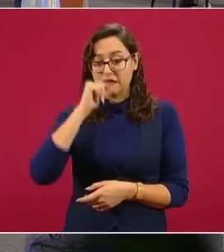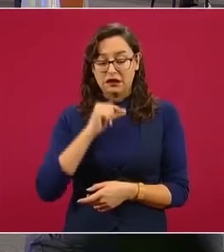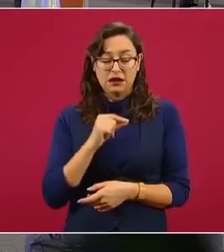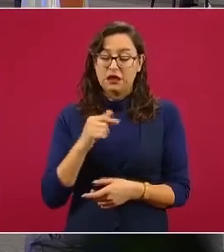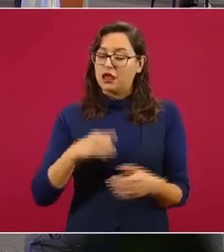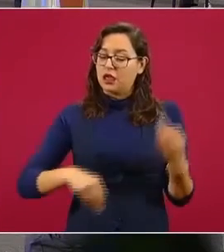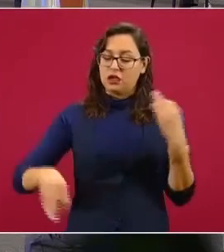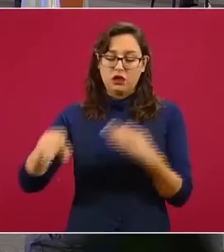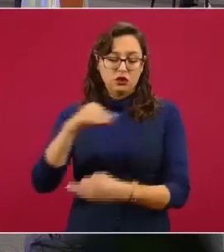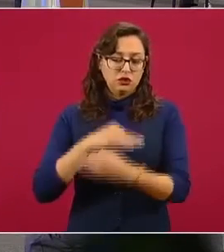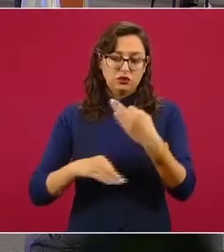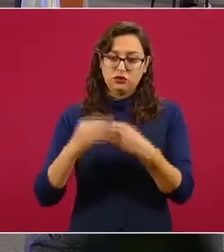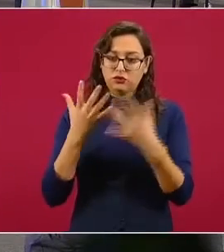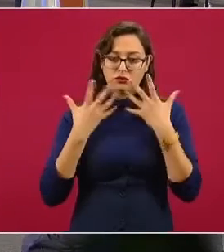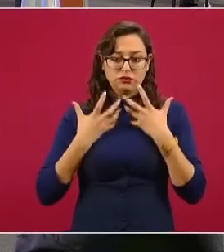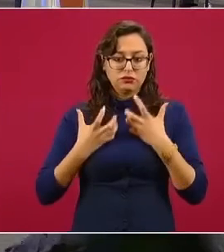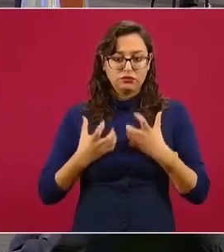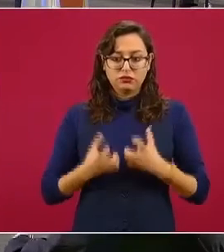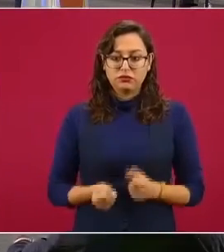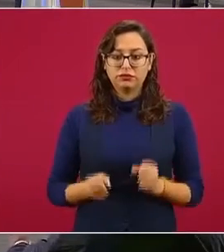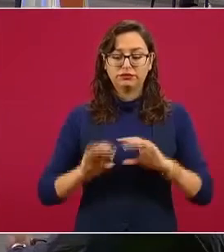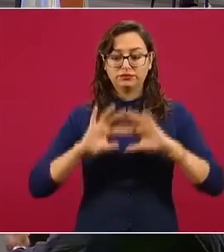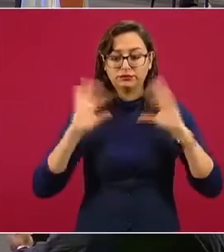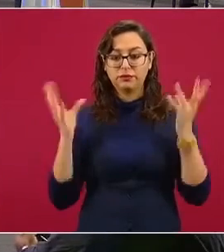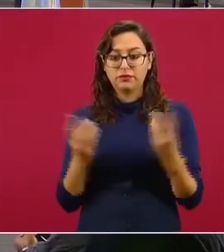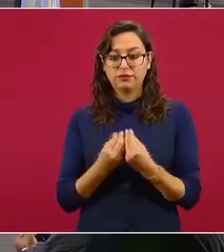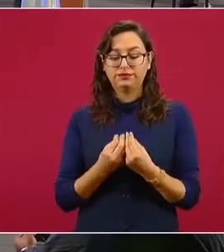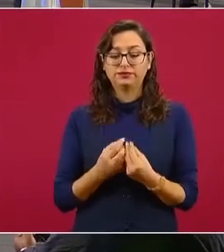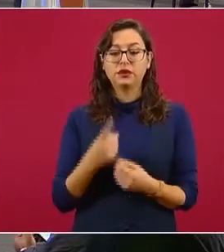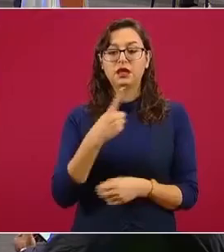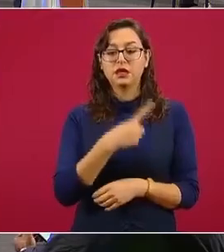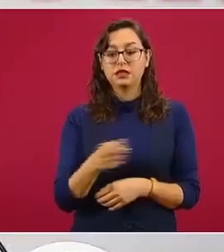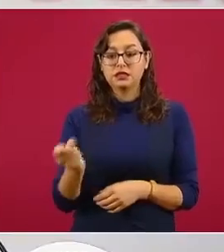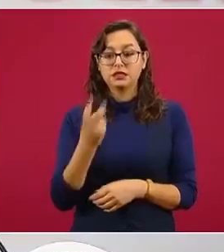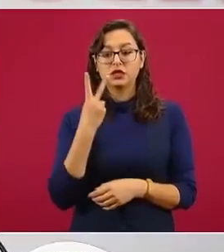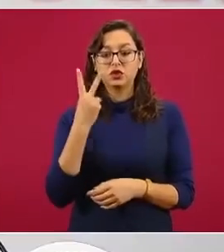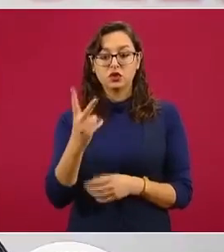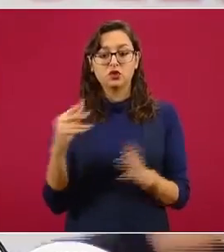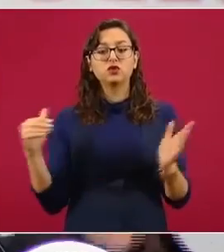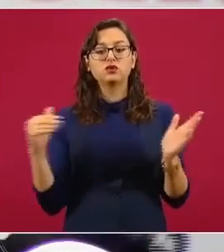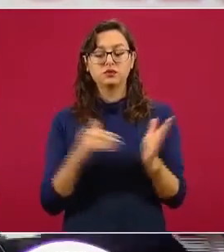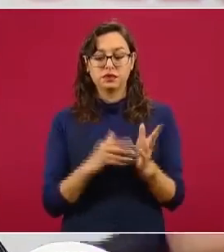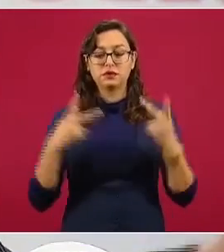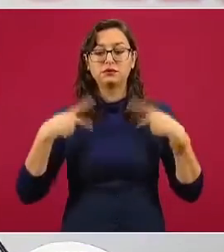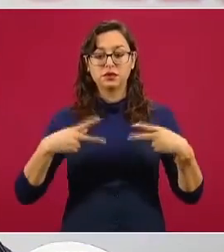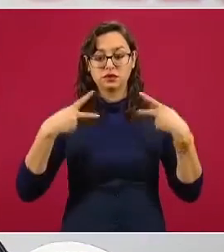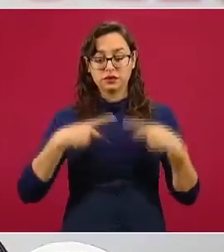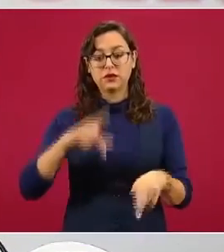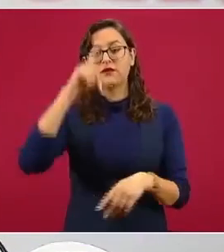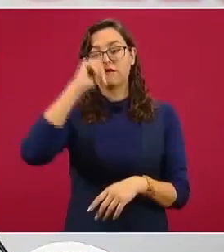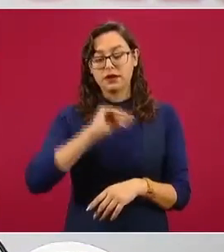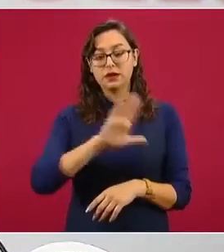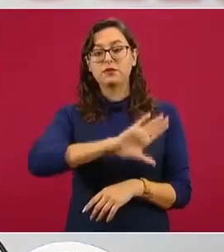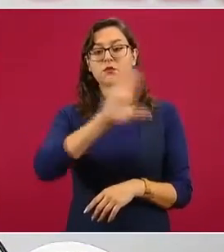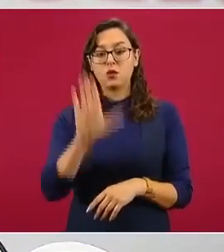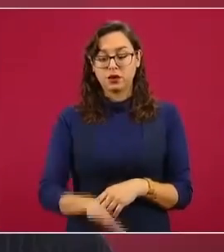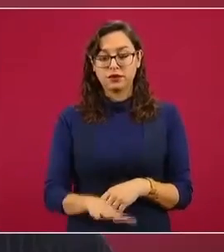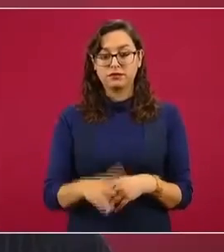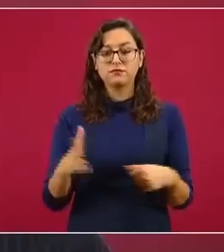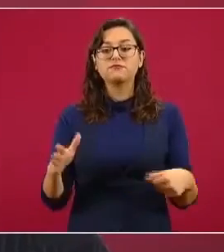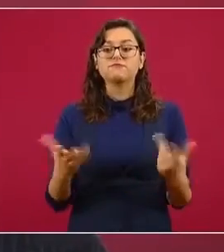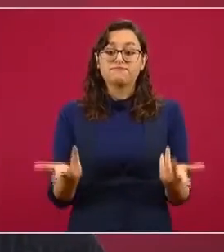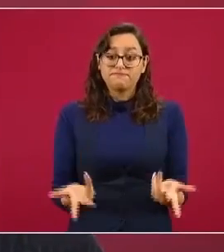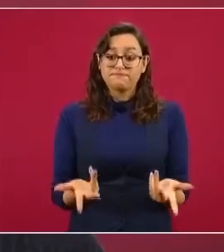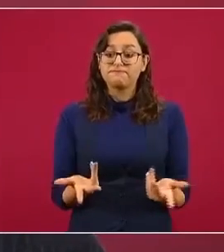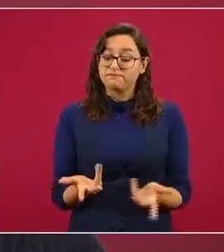irreversibles. Tenemos esta cantidad de casi 102,000 defunciones que han ido ocurriendo como consecuencia de un